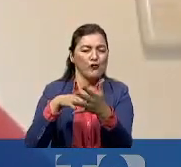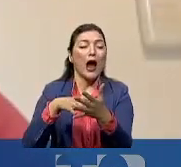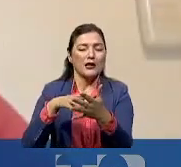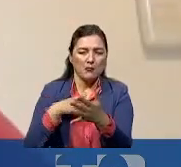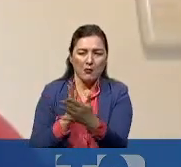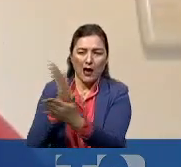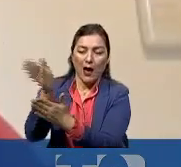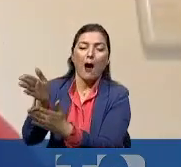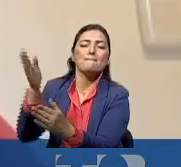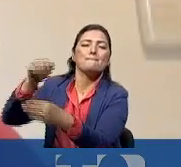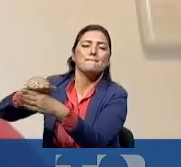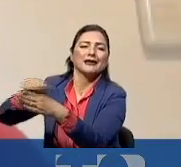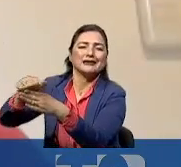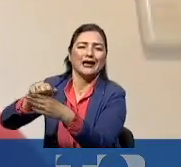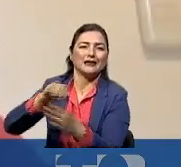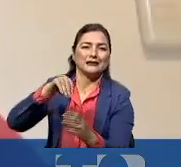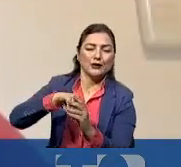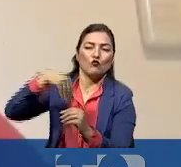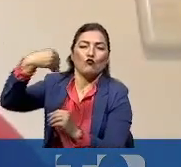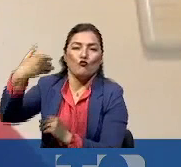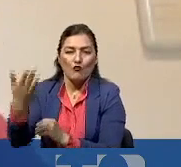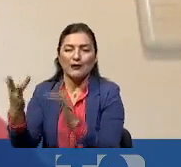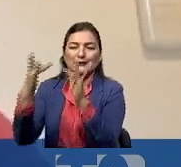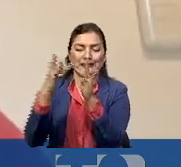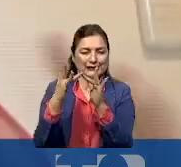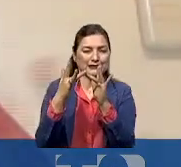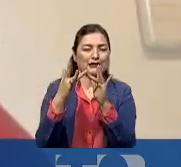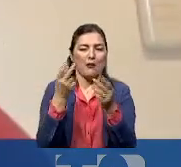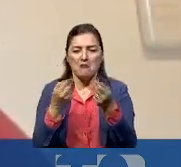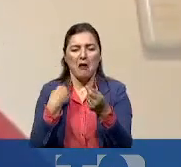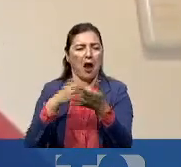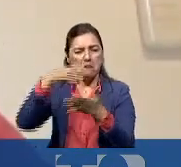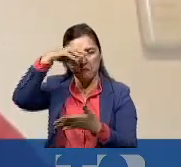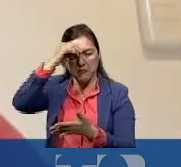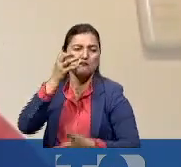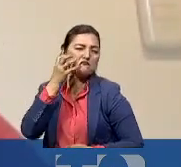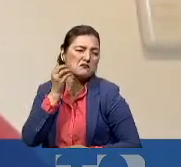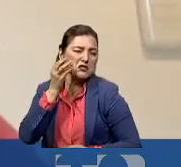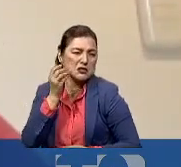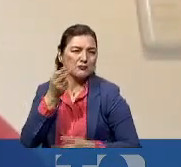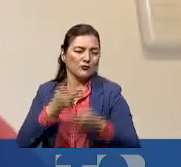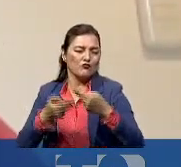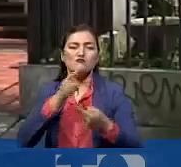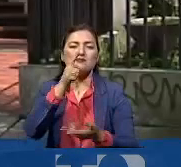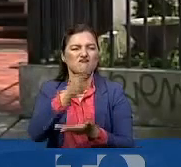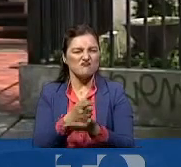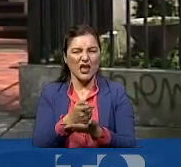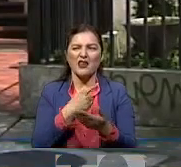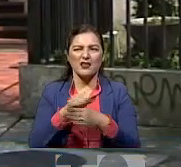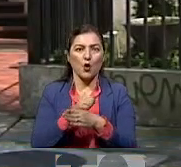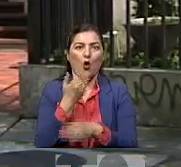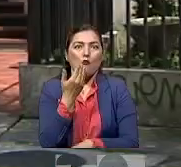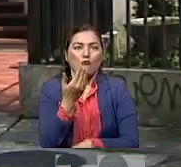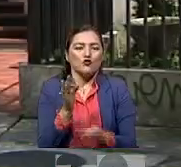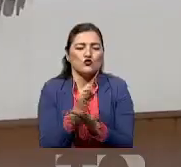para que para que los estudiantes puedan conectarse tempranamente insisto con el mundo con el mundo real según la